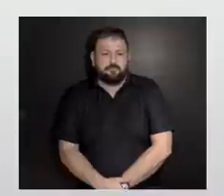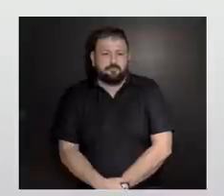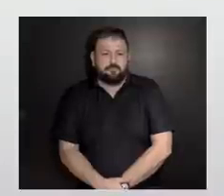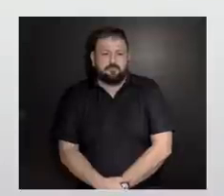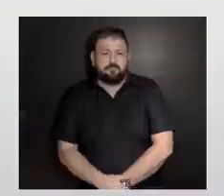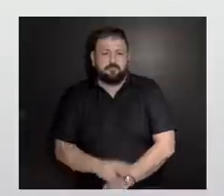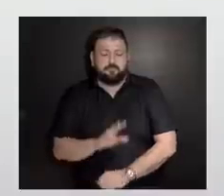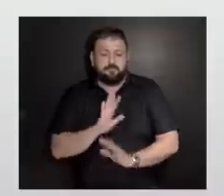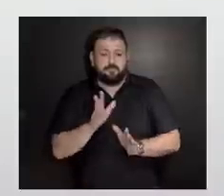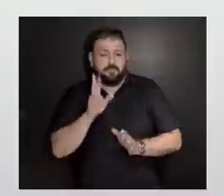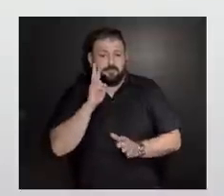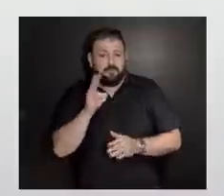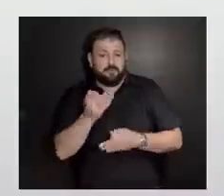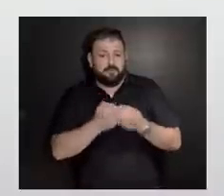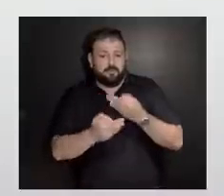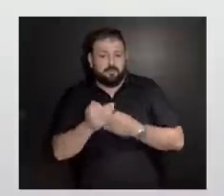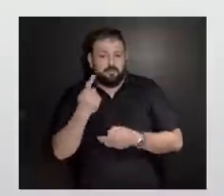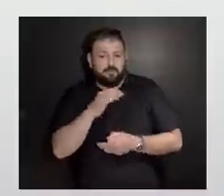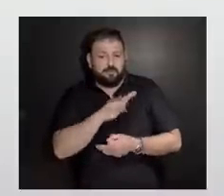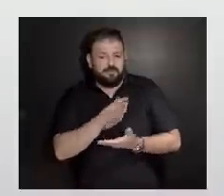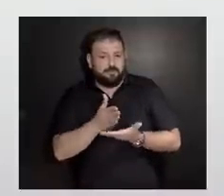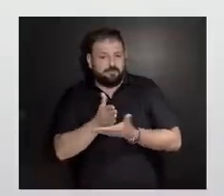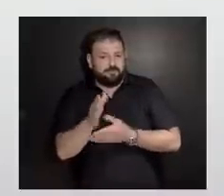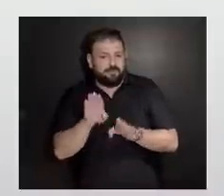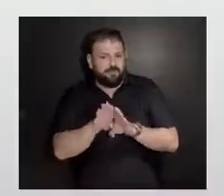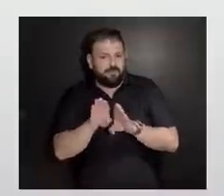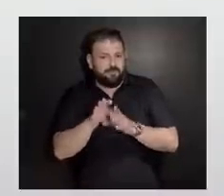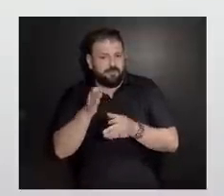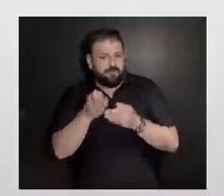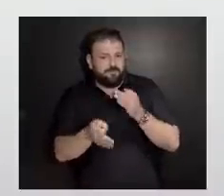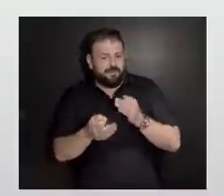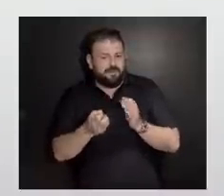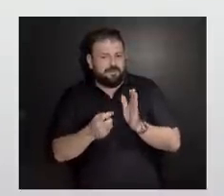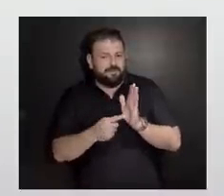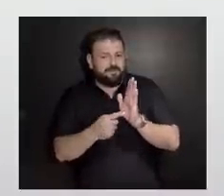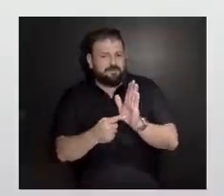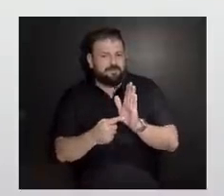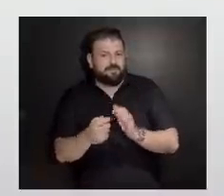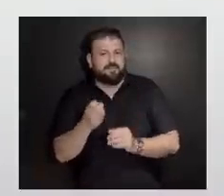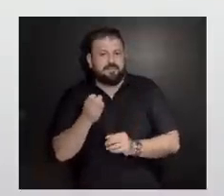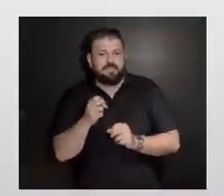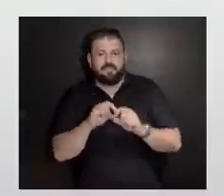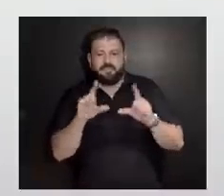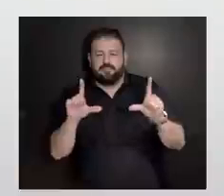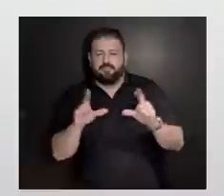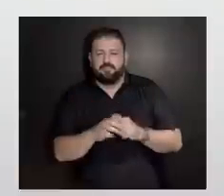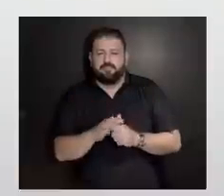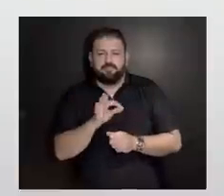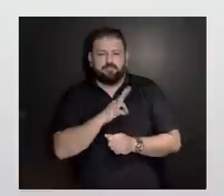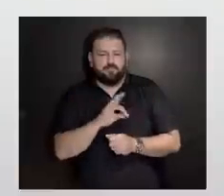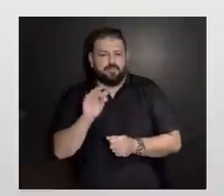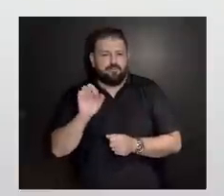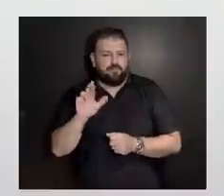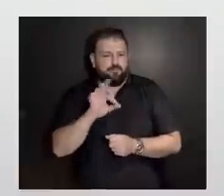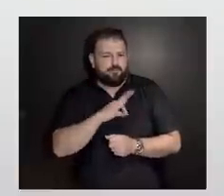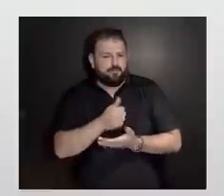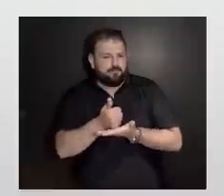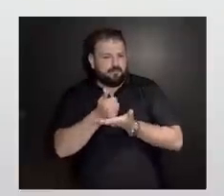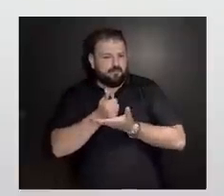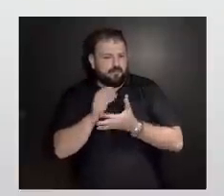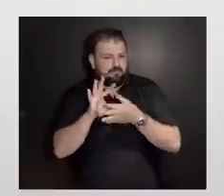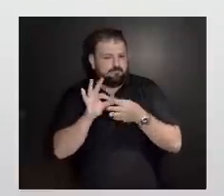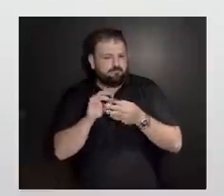Pues bueno, ya para entrar como a la parte final ahora sí de la presentación, vamos a ver la presentación. No sé si tú nos puedes apoyar con esta información,